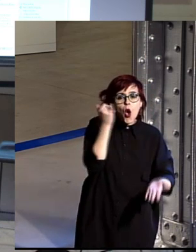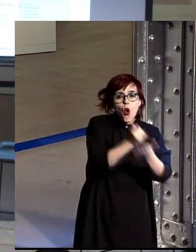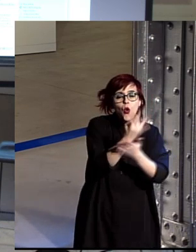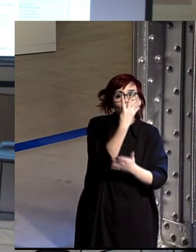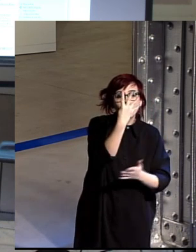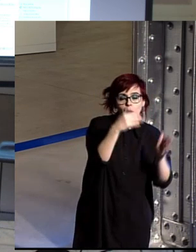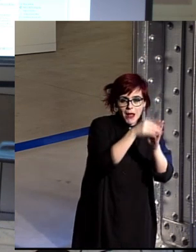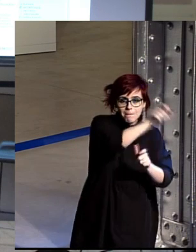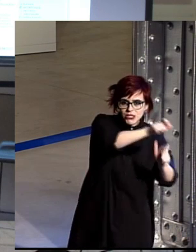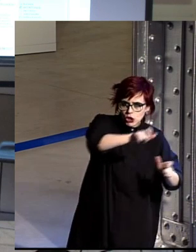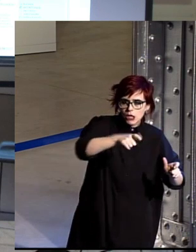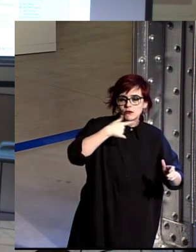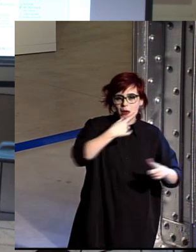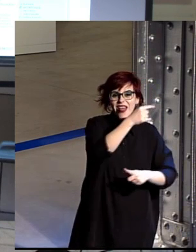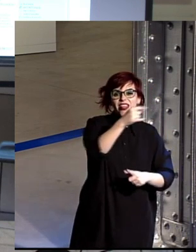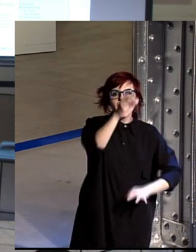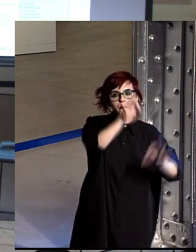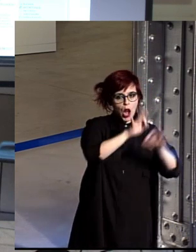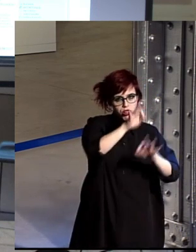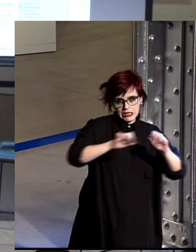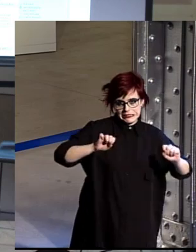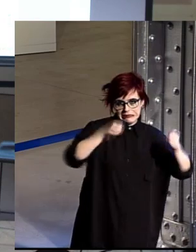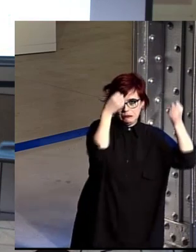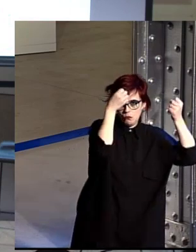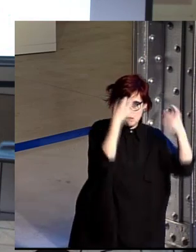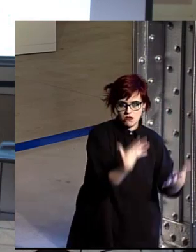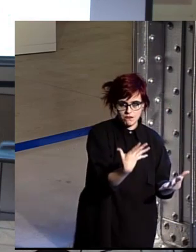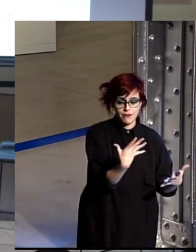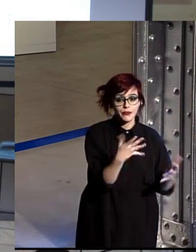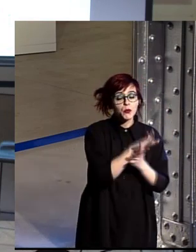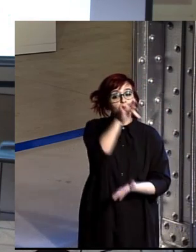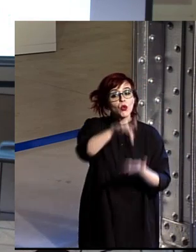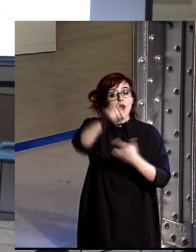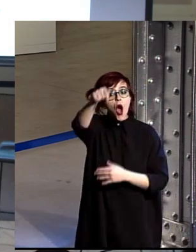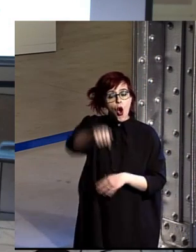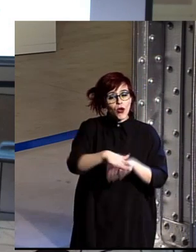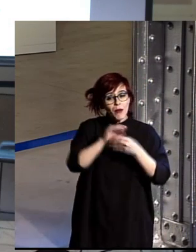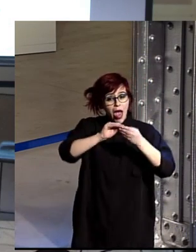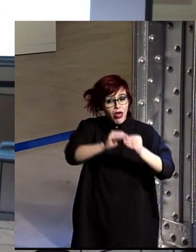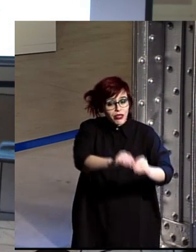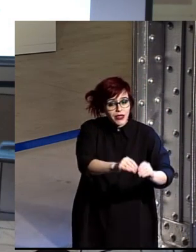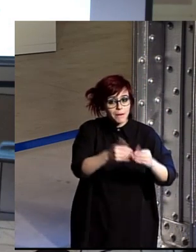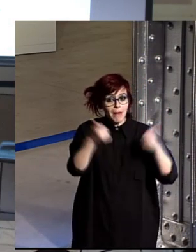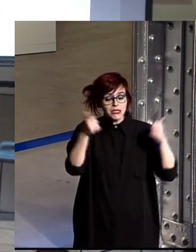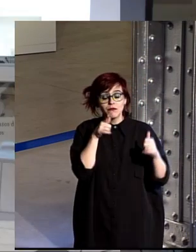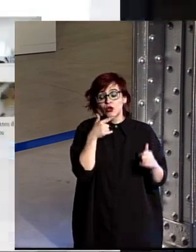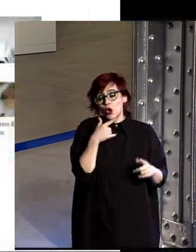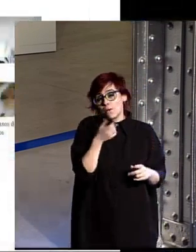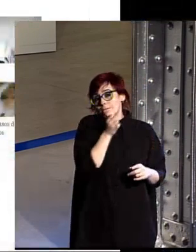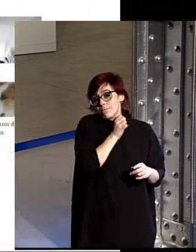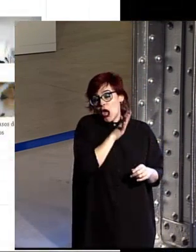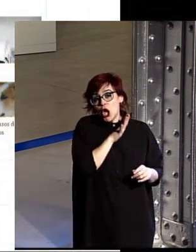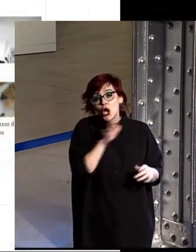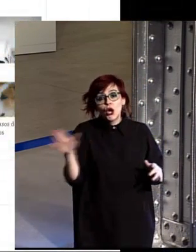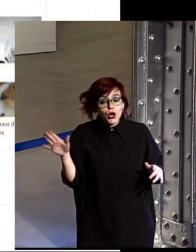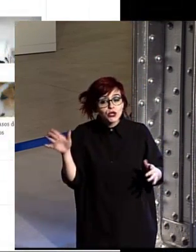4.000 personas y ha demostrado tener un 100% de efectividad. A día de hoy se está estudiando hacer más, pero lo bueno y lo bonito de todo esto es que por lo